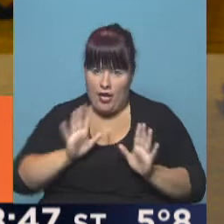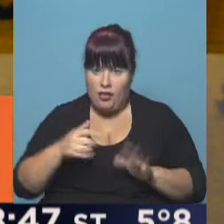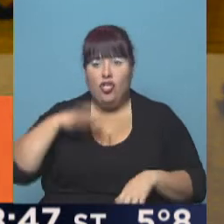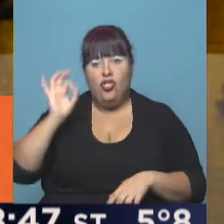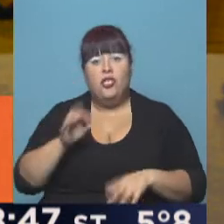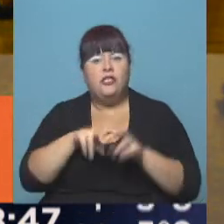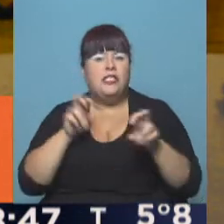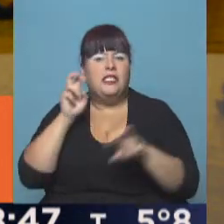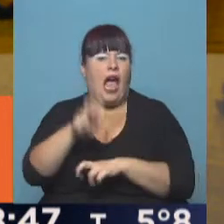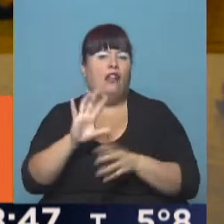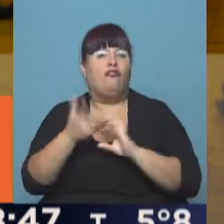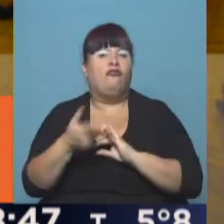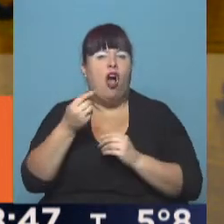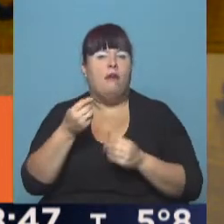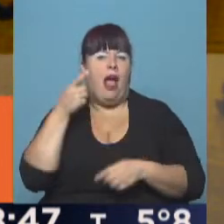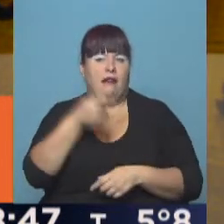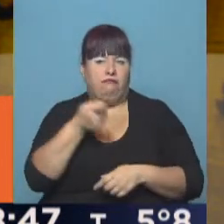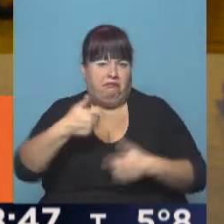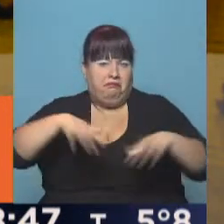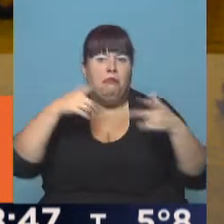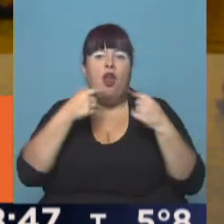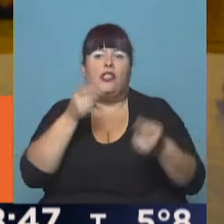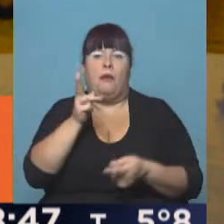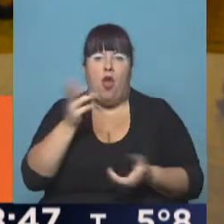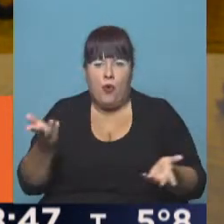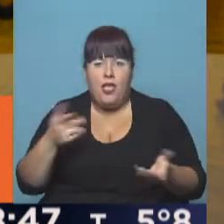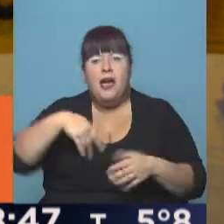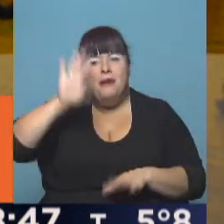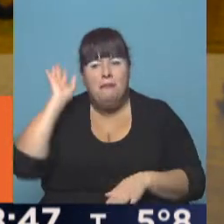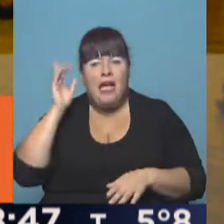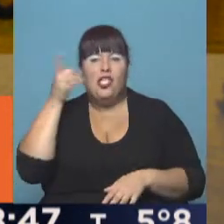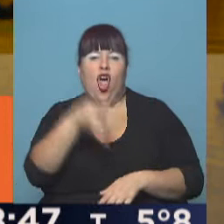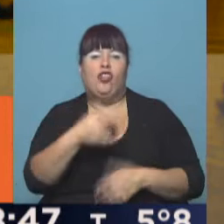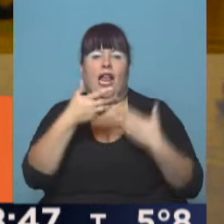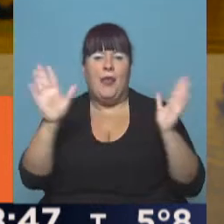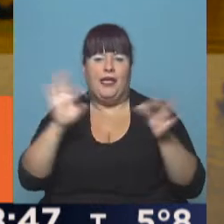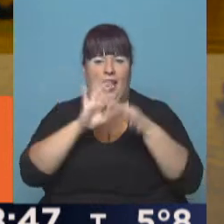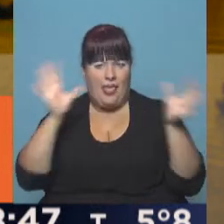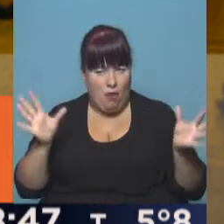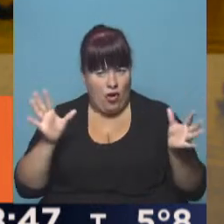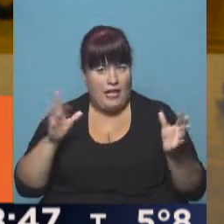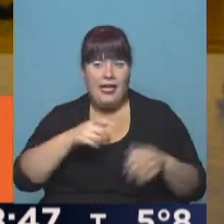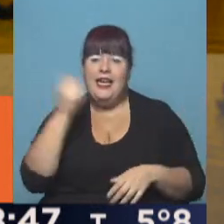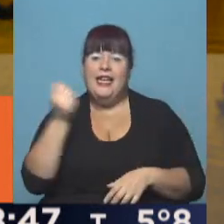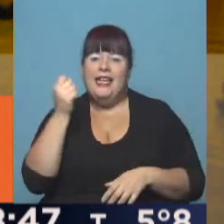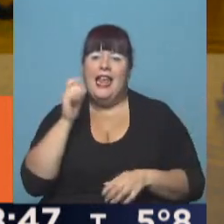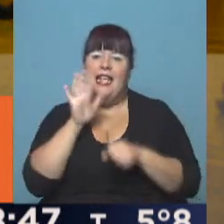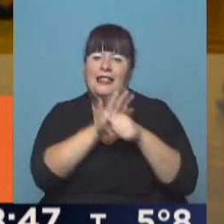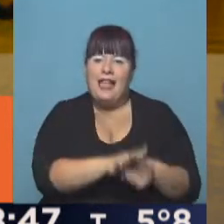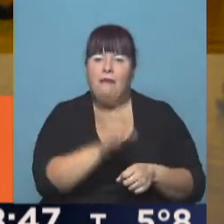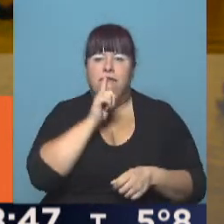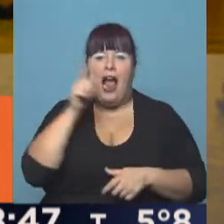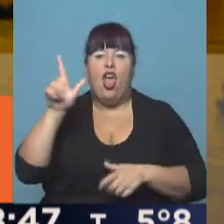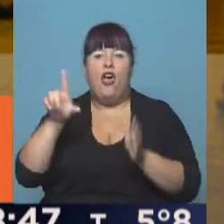entendemos que es un salto en calidad de la criminalización de la protesta social y principalmente un ataque a las libertades democráticas. Se está intentando callar a